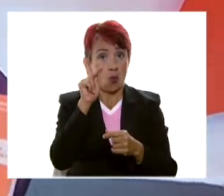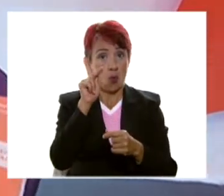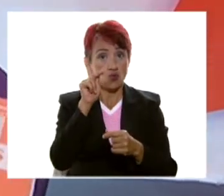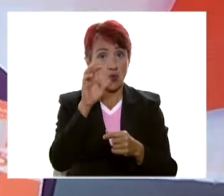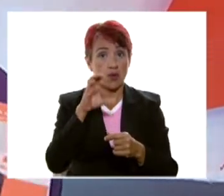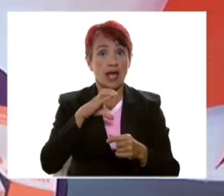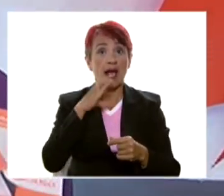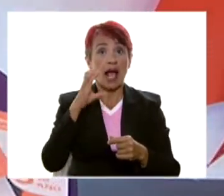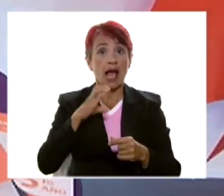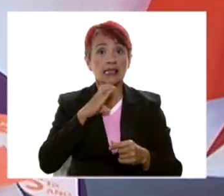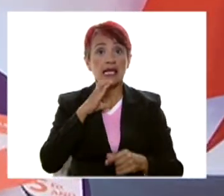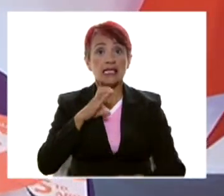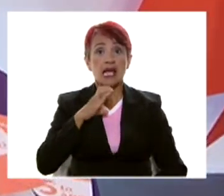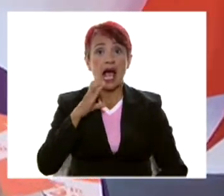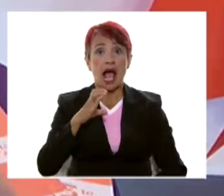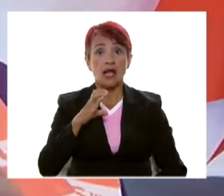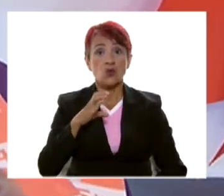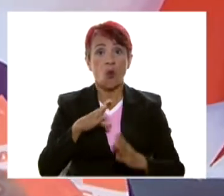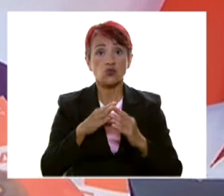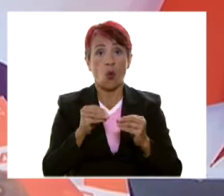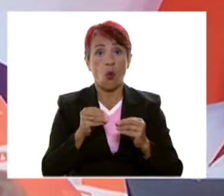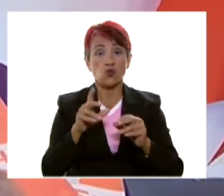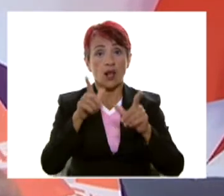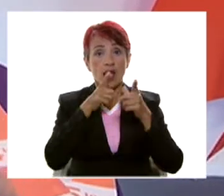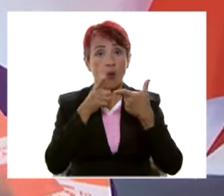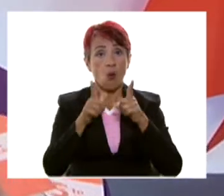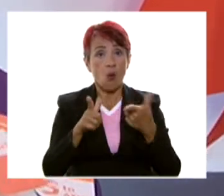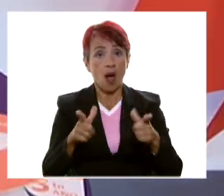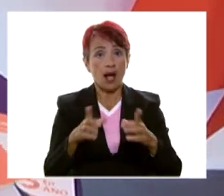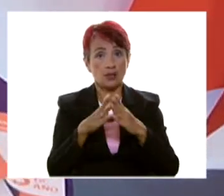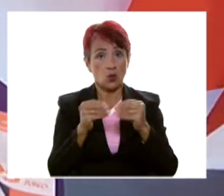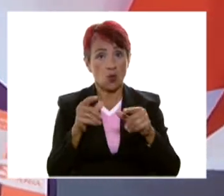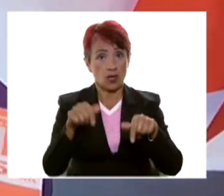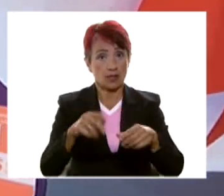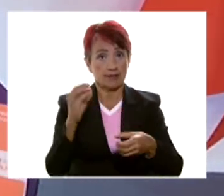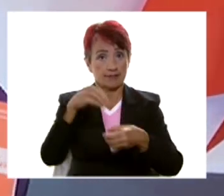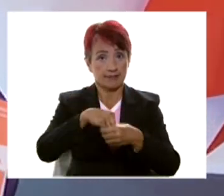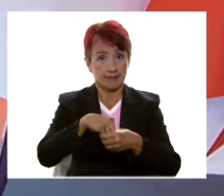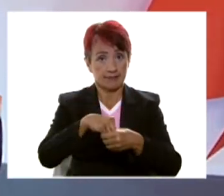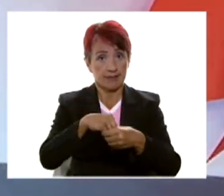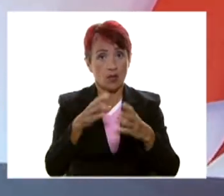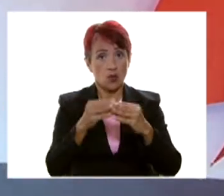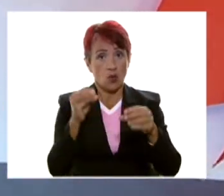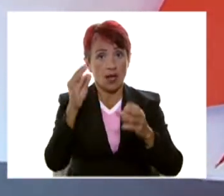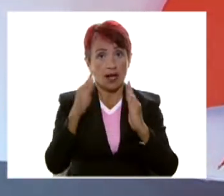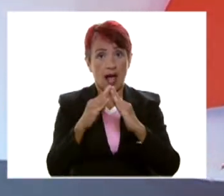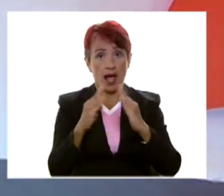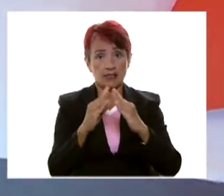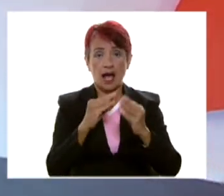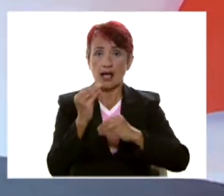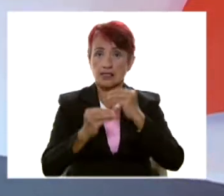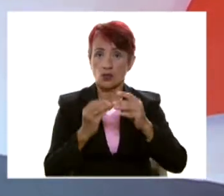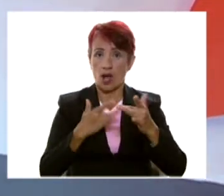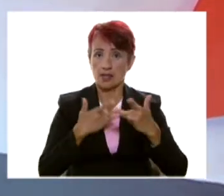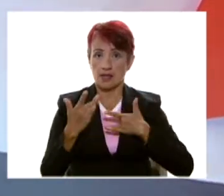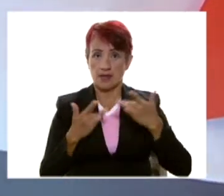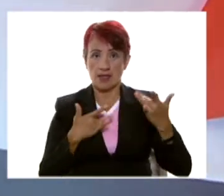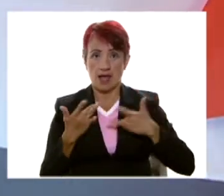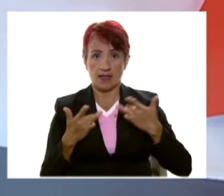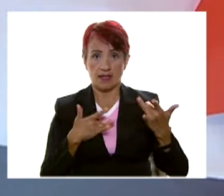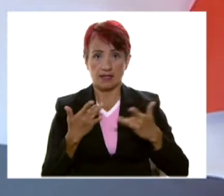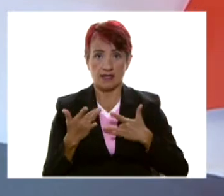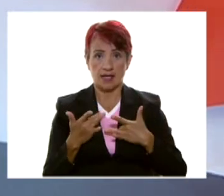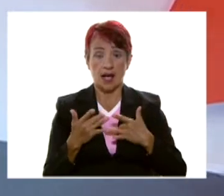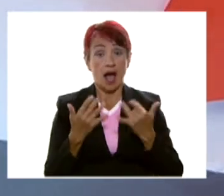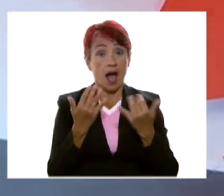castellano y por supuesto agradeciendo a cada uno de esos estudiantes que se encuentran en el hogar conjuntamente con su familia realizando cada una de las actividades.